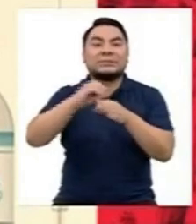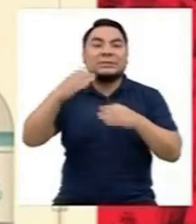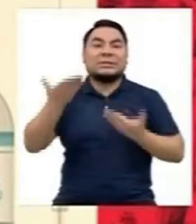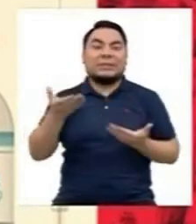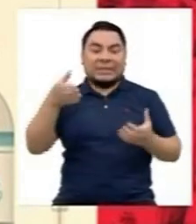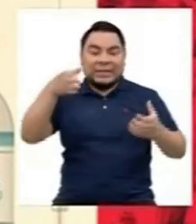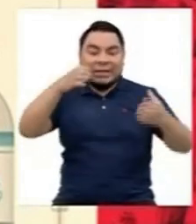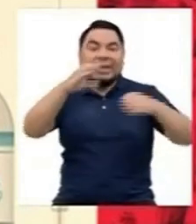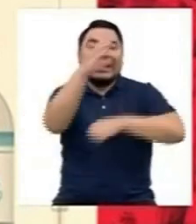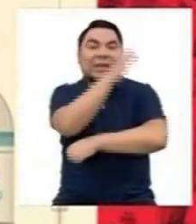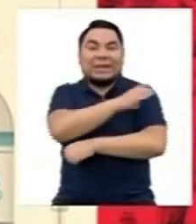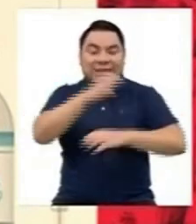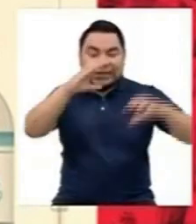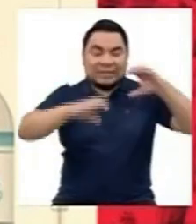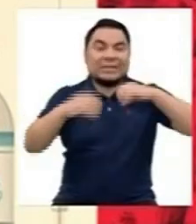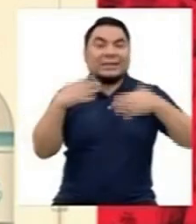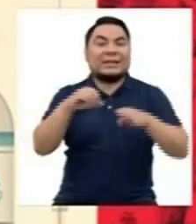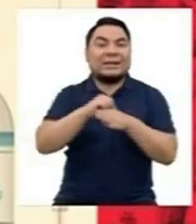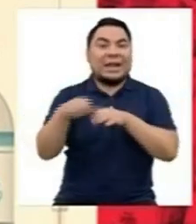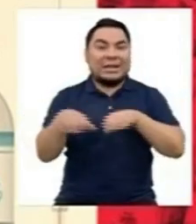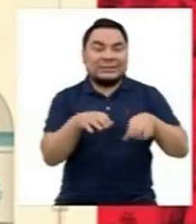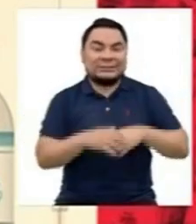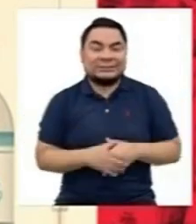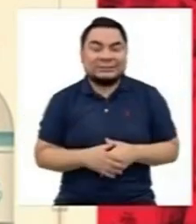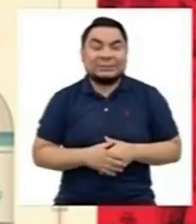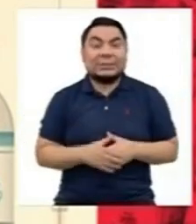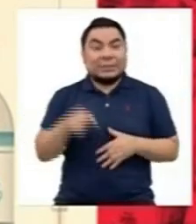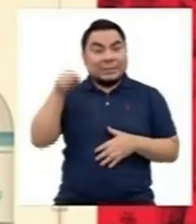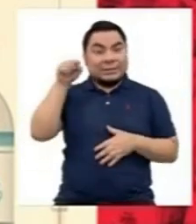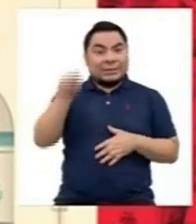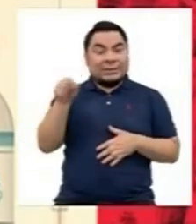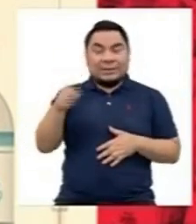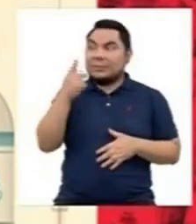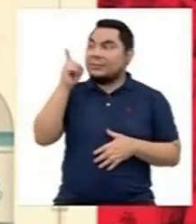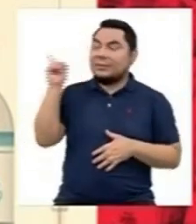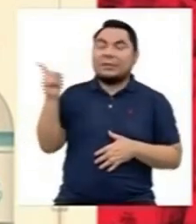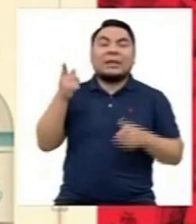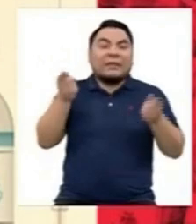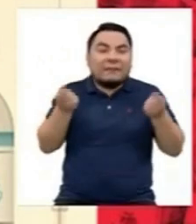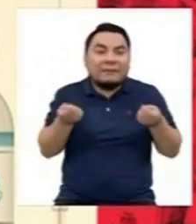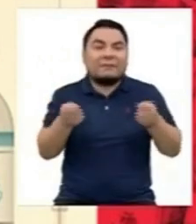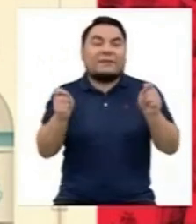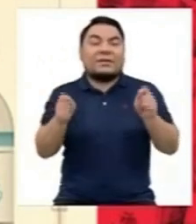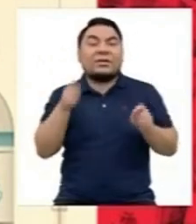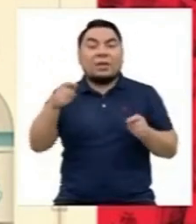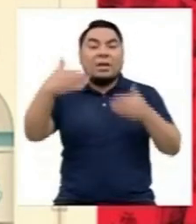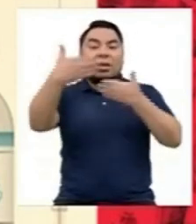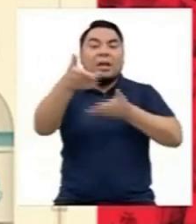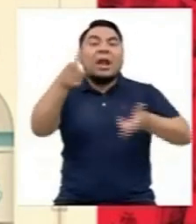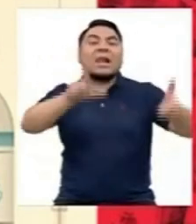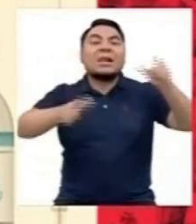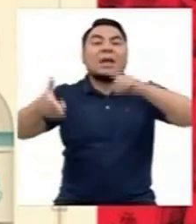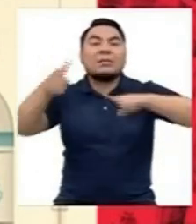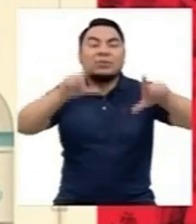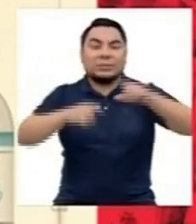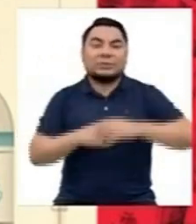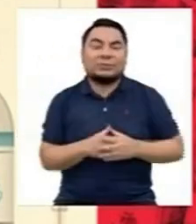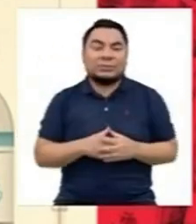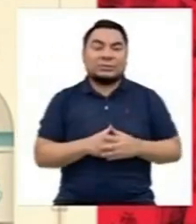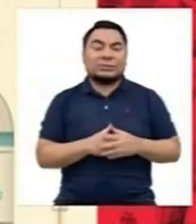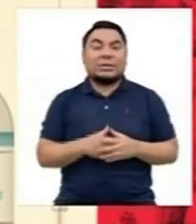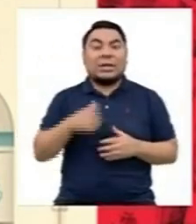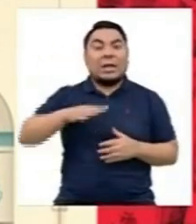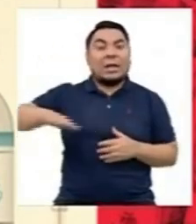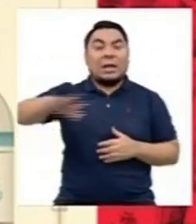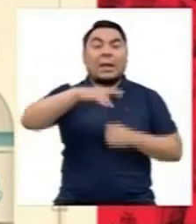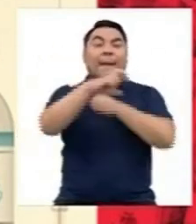directamente lo han enviado a Putin. Bueno, no sé por qué le va a responder, porque todos sabemos de que a nivel internacional Putin